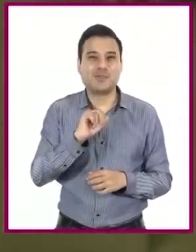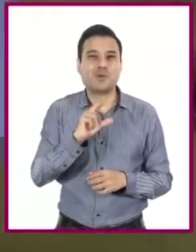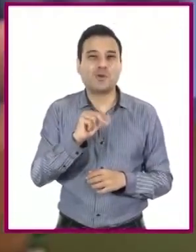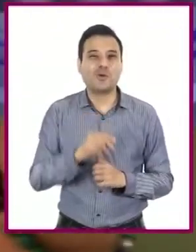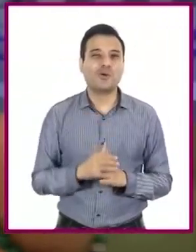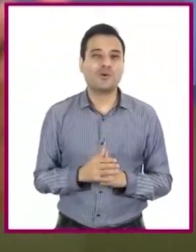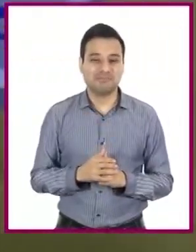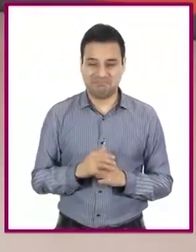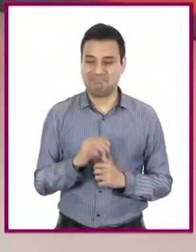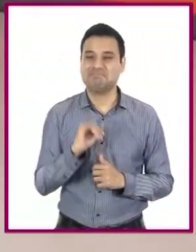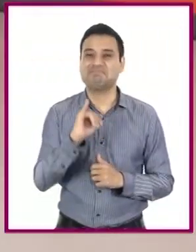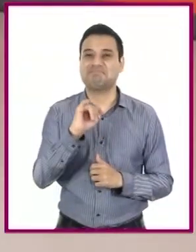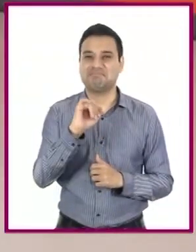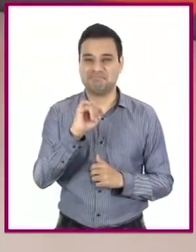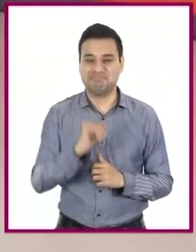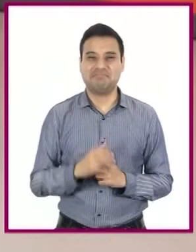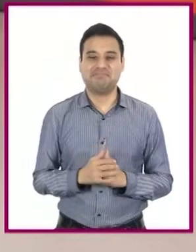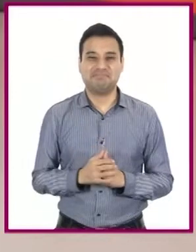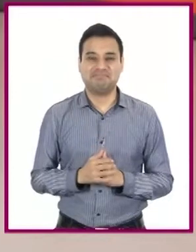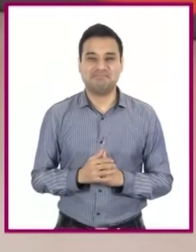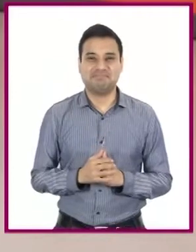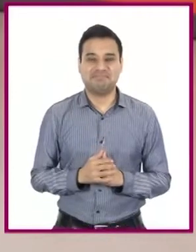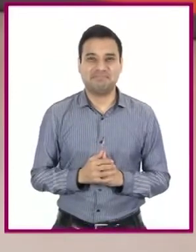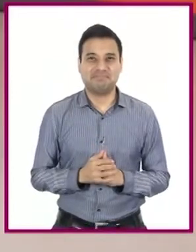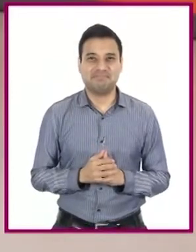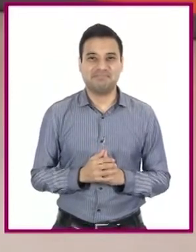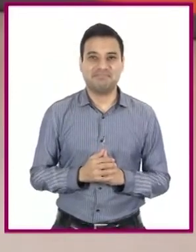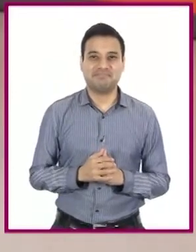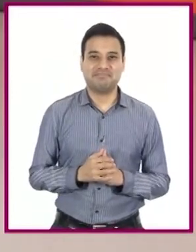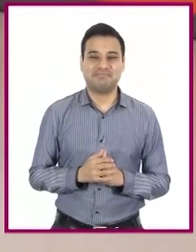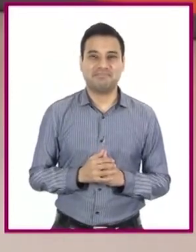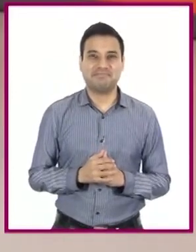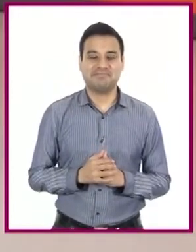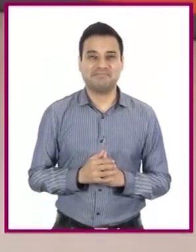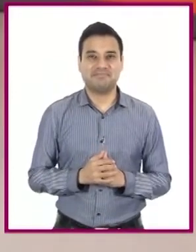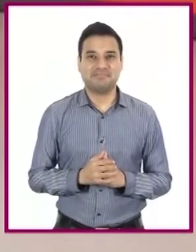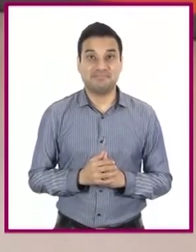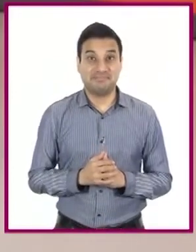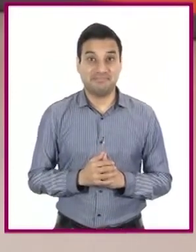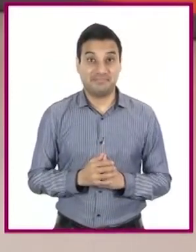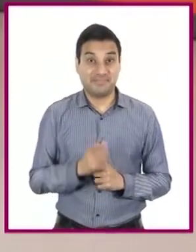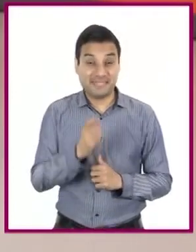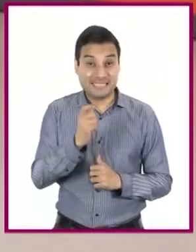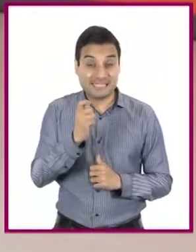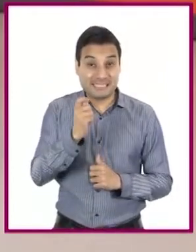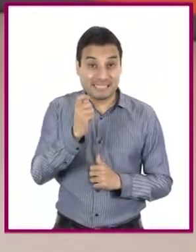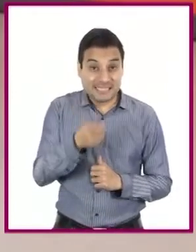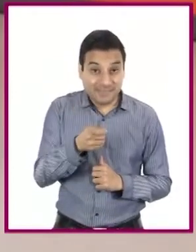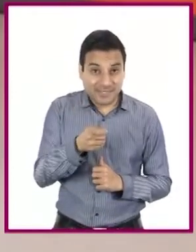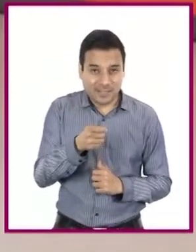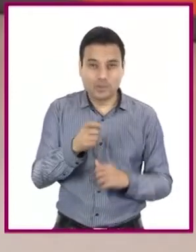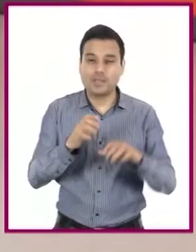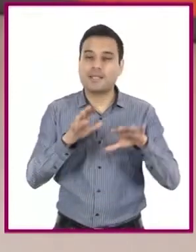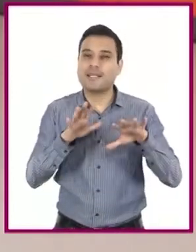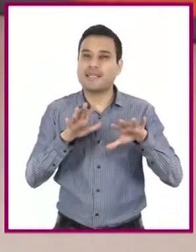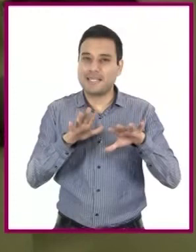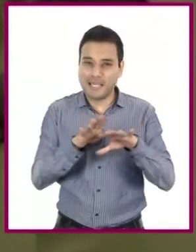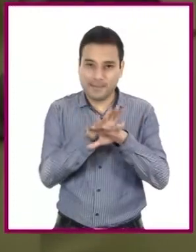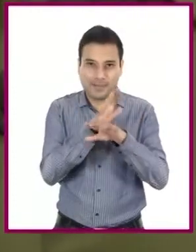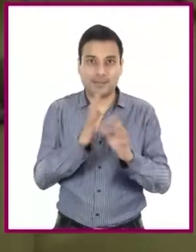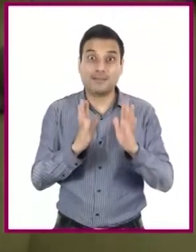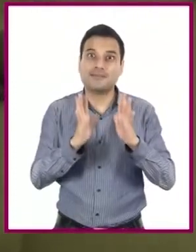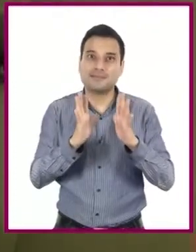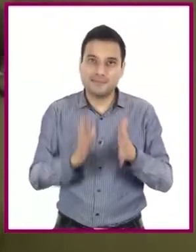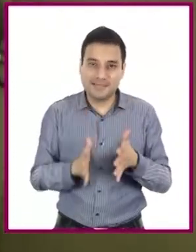Sí. ¿Qué tal? ¿Les parece que estamos resignificando el lugar y ya no se ve tan